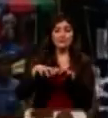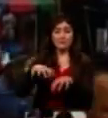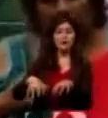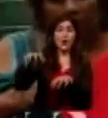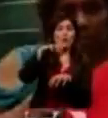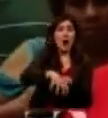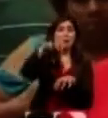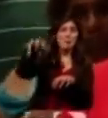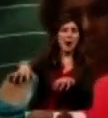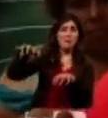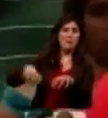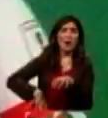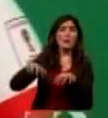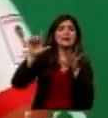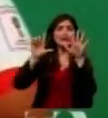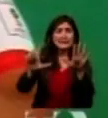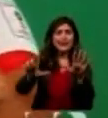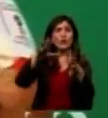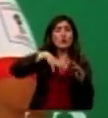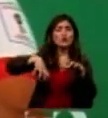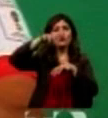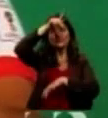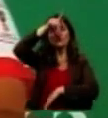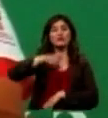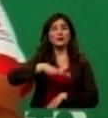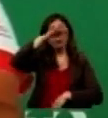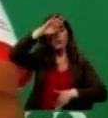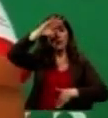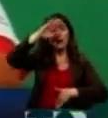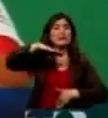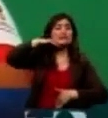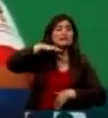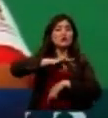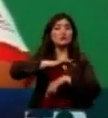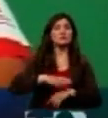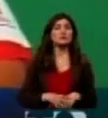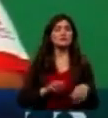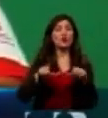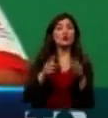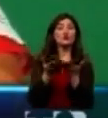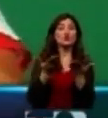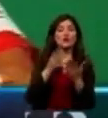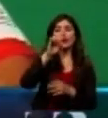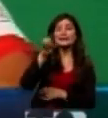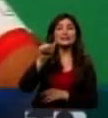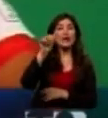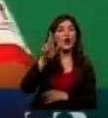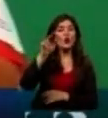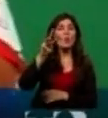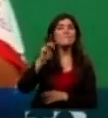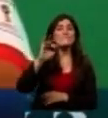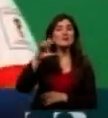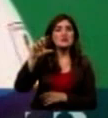otras 7 provincias de ese país. Está fuerte por acá el dengue. Está fuerte, ¿no? ¿Por qué parte es? Zarumilla,